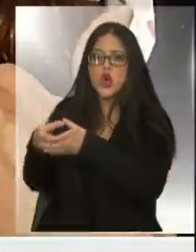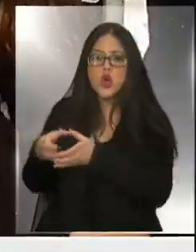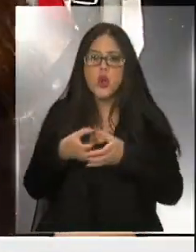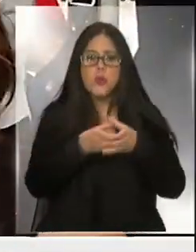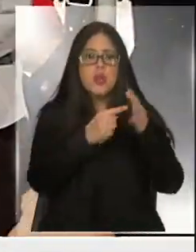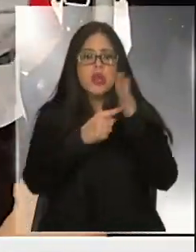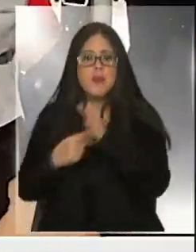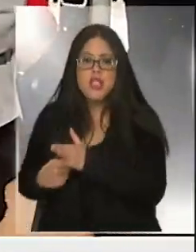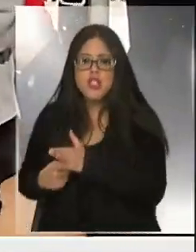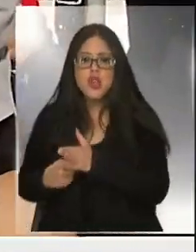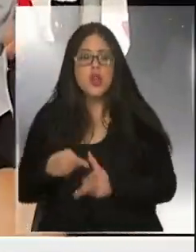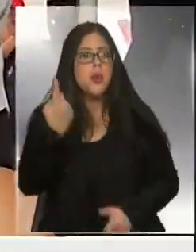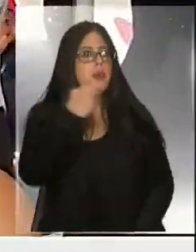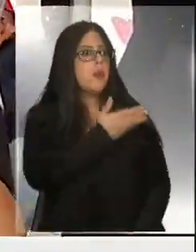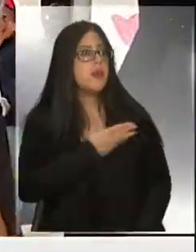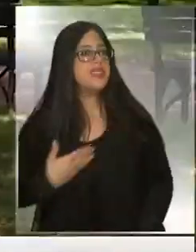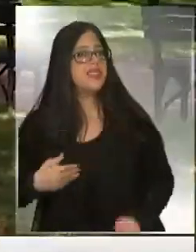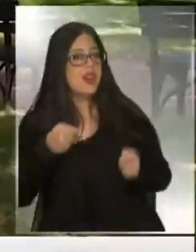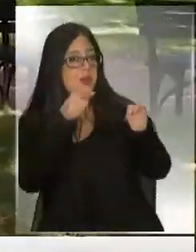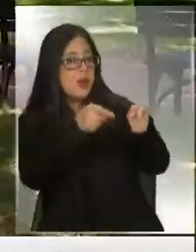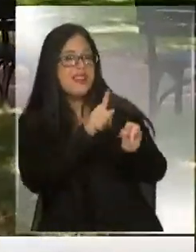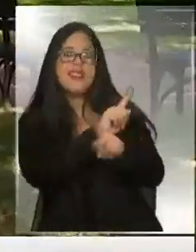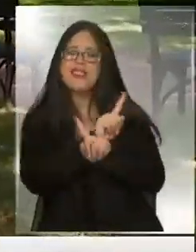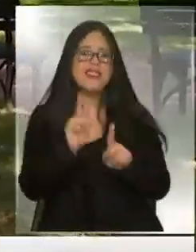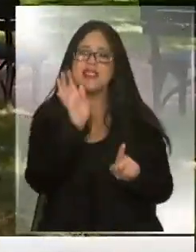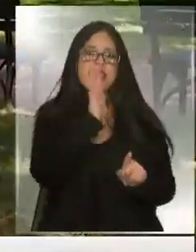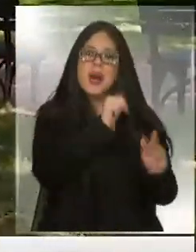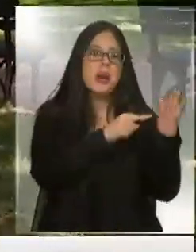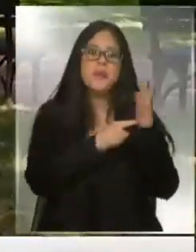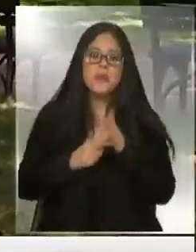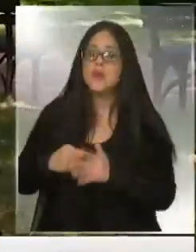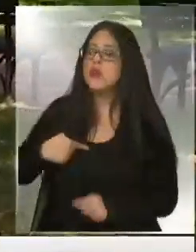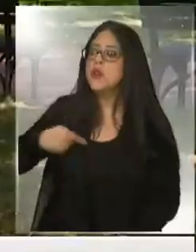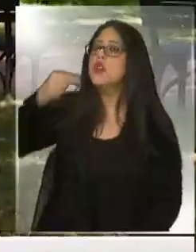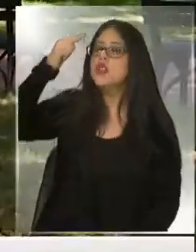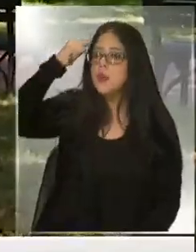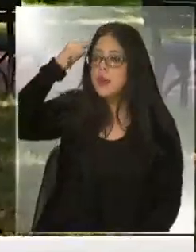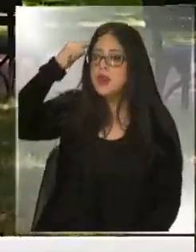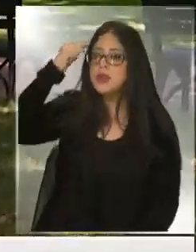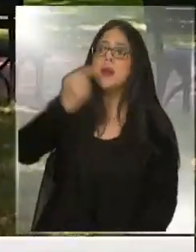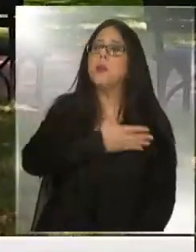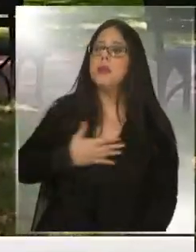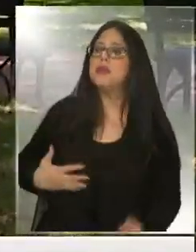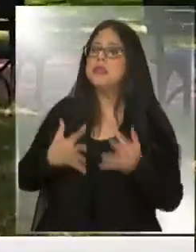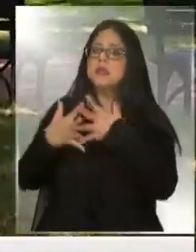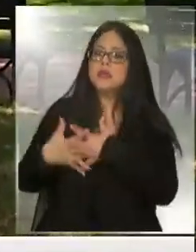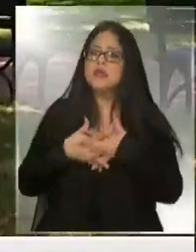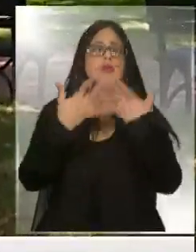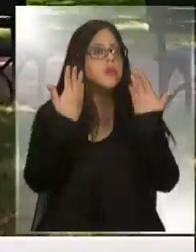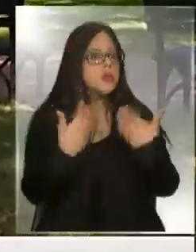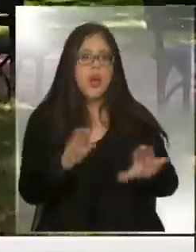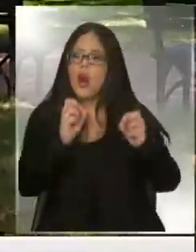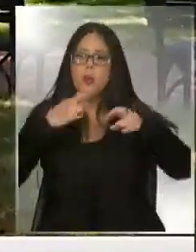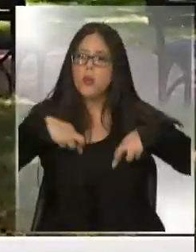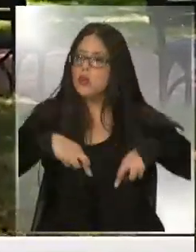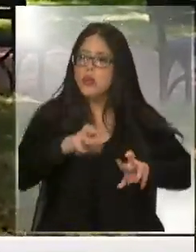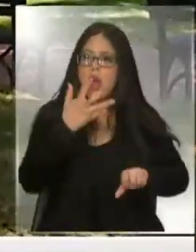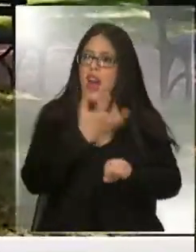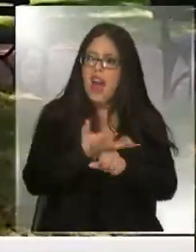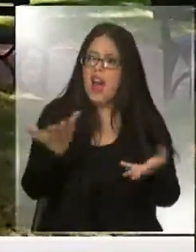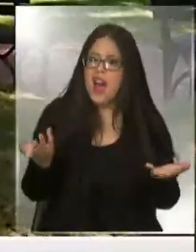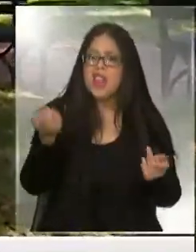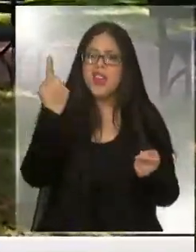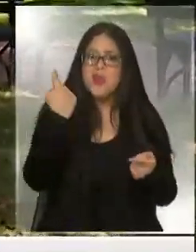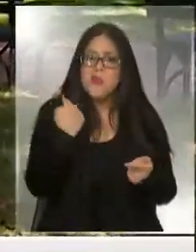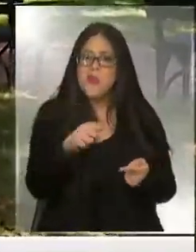que de un presidente como este. Pues considero que Trump ya le dimos, o bueno, ya le dieron la oportunidad y no ha sido lo